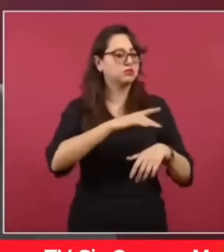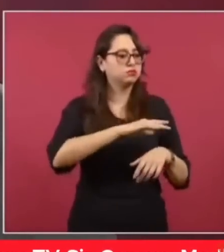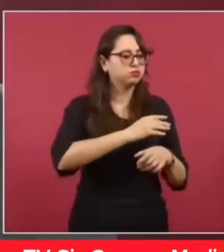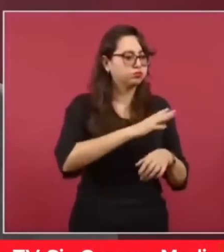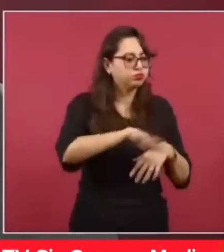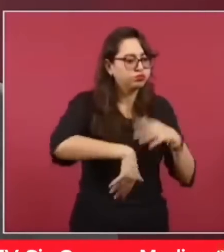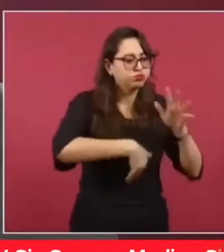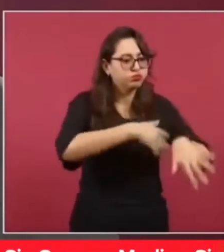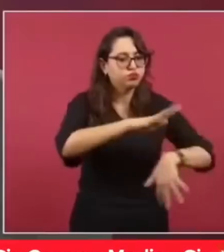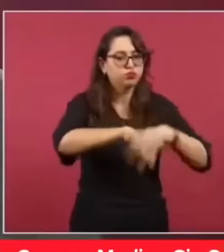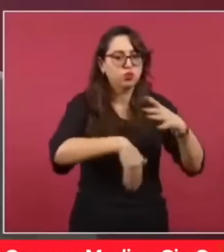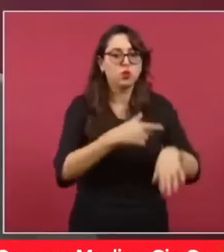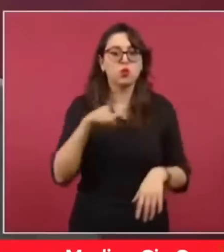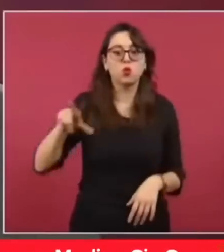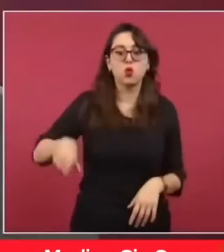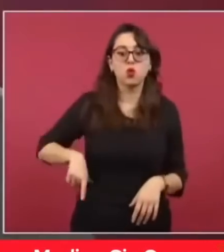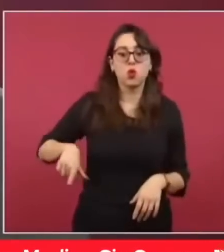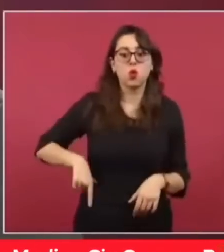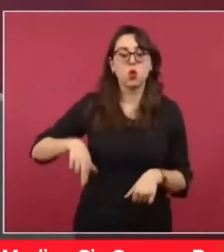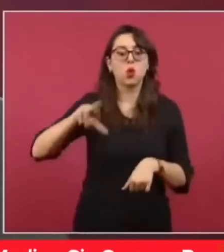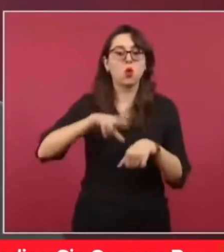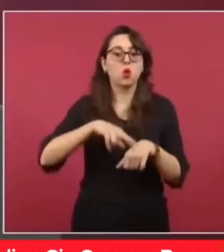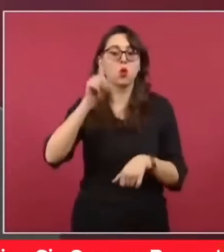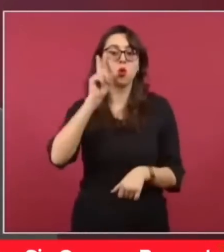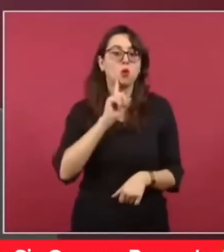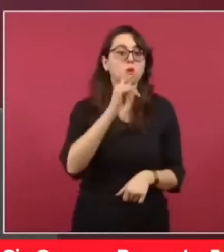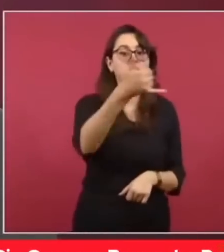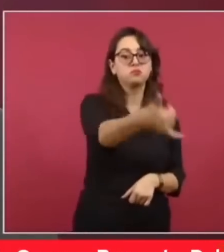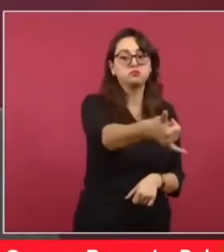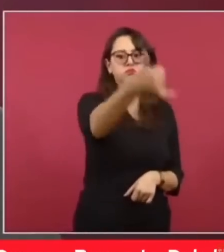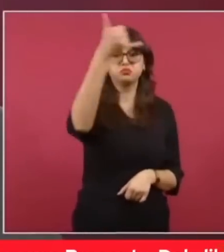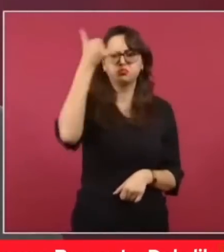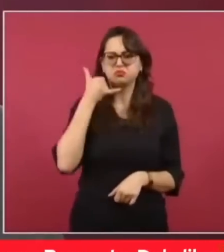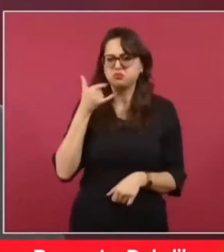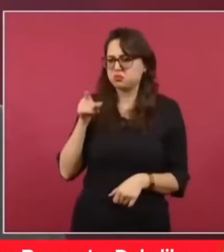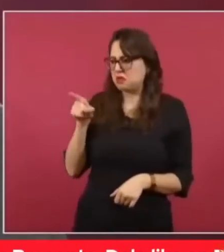para decir que se salga el ejército